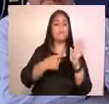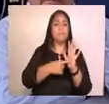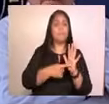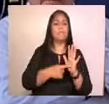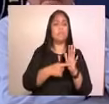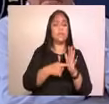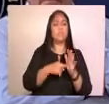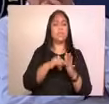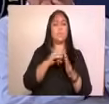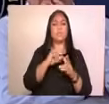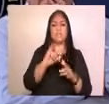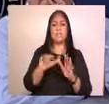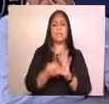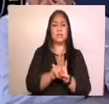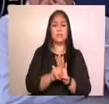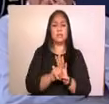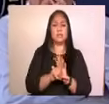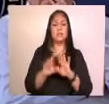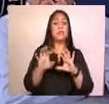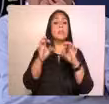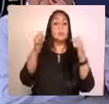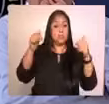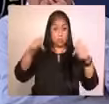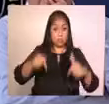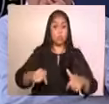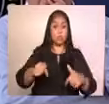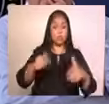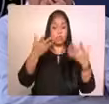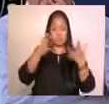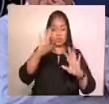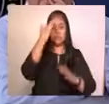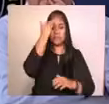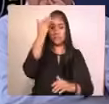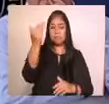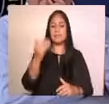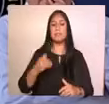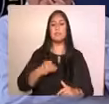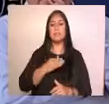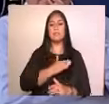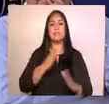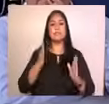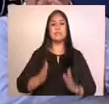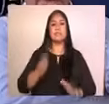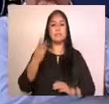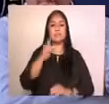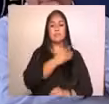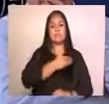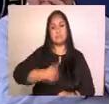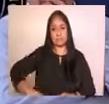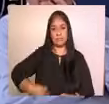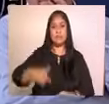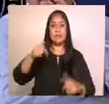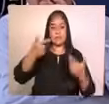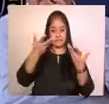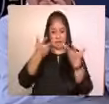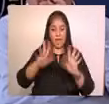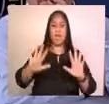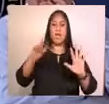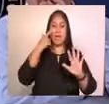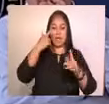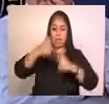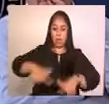crimen. Hoy, gracias al trabajo del Ministerio de Gobernación, lo hemos convertido en un